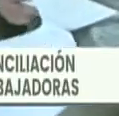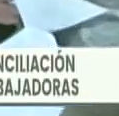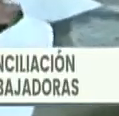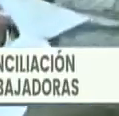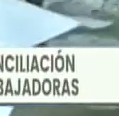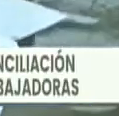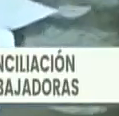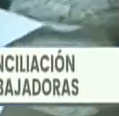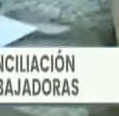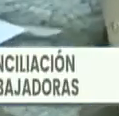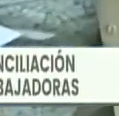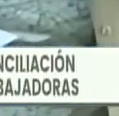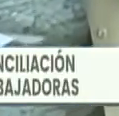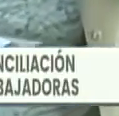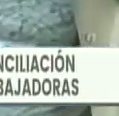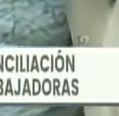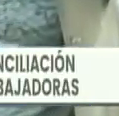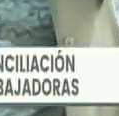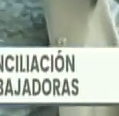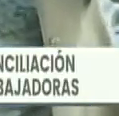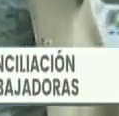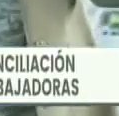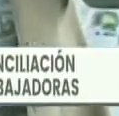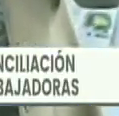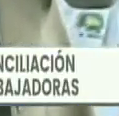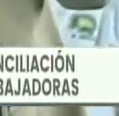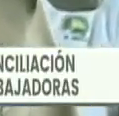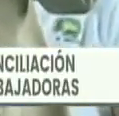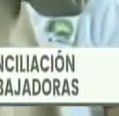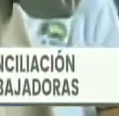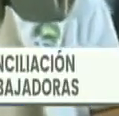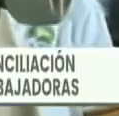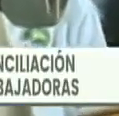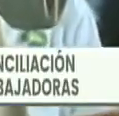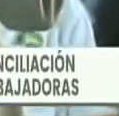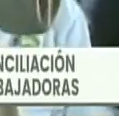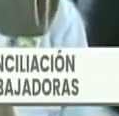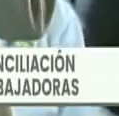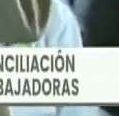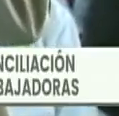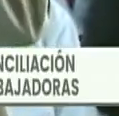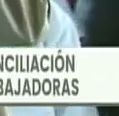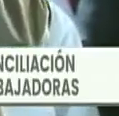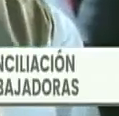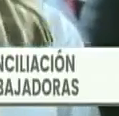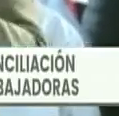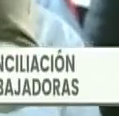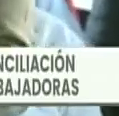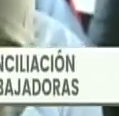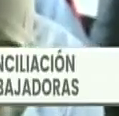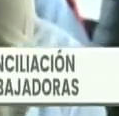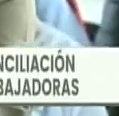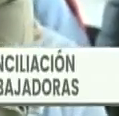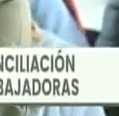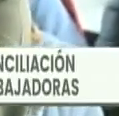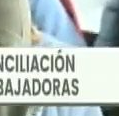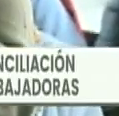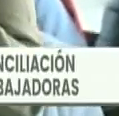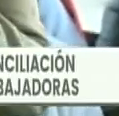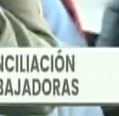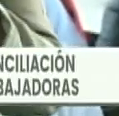la inmensa mayoría de los trabajadores venezolanos que sobrepasan los 5 millones de trabajadores en este sector.